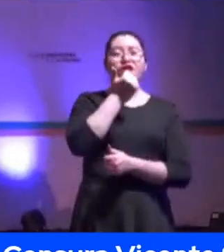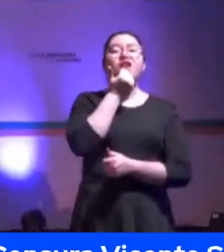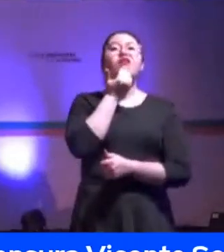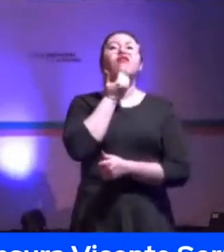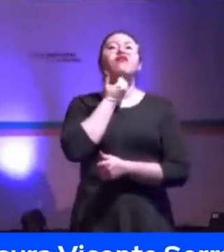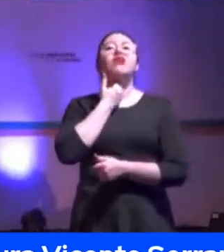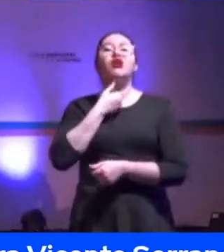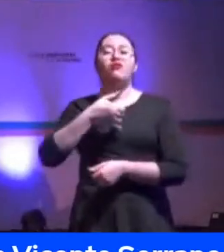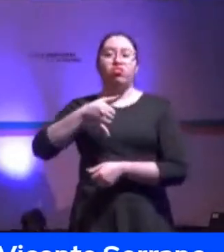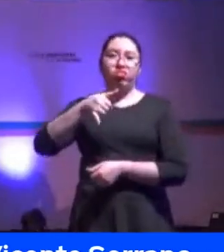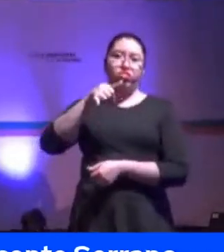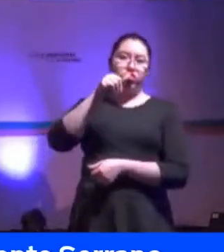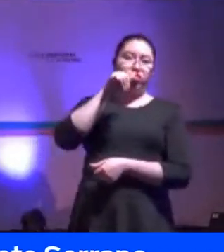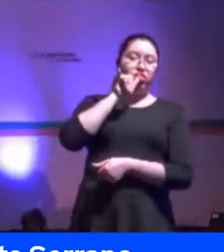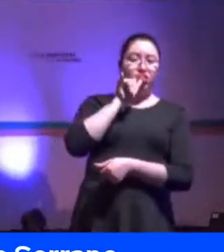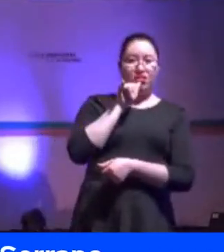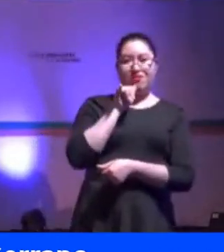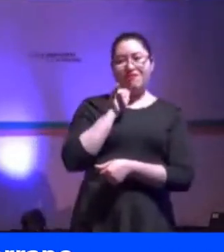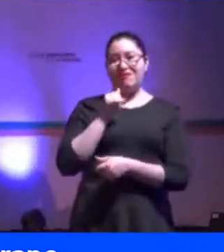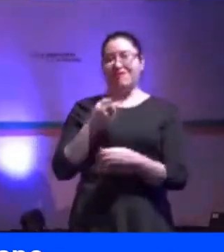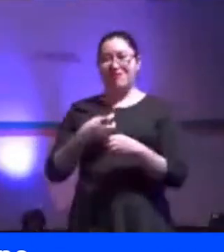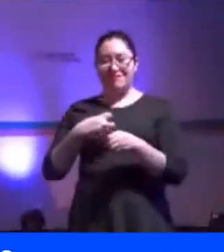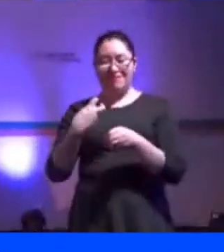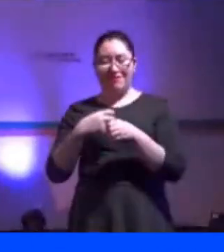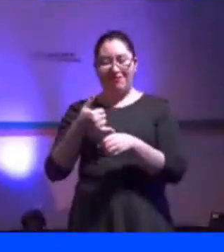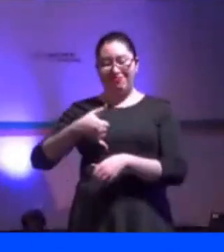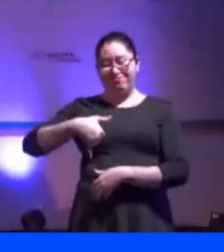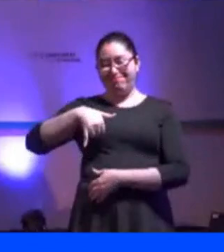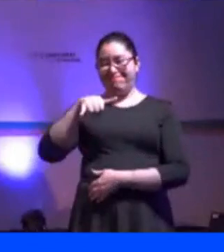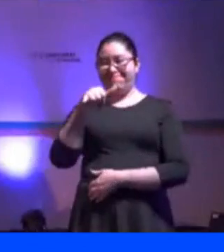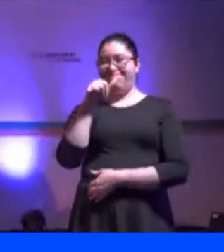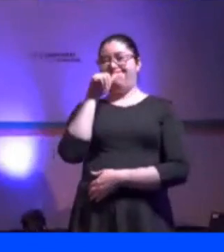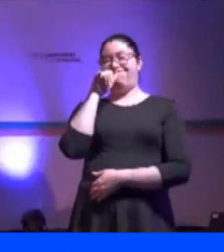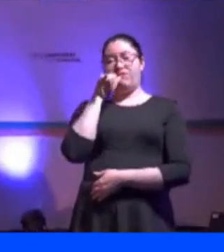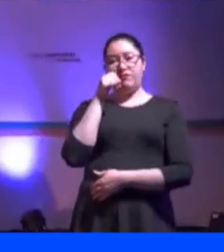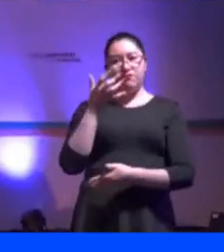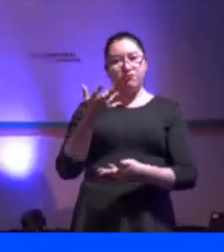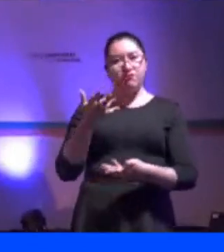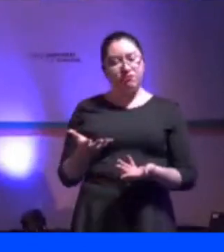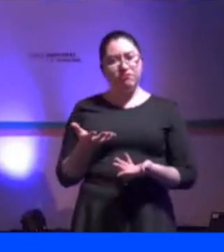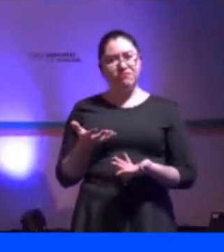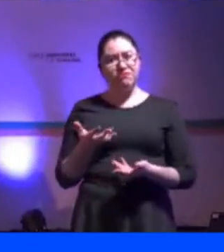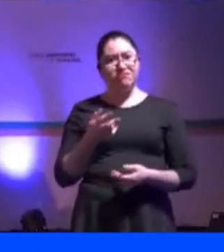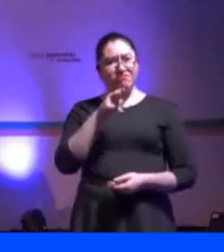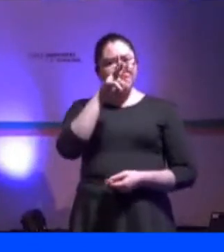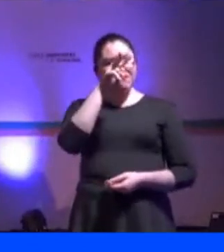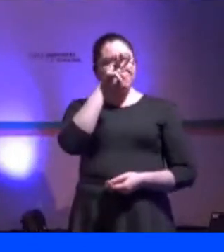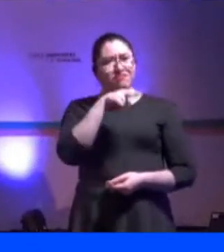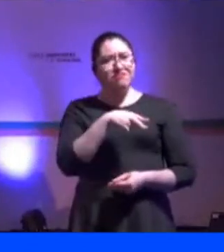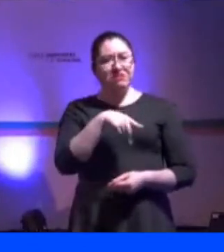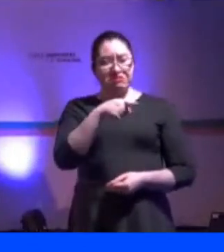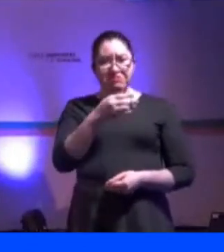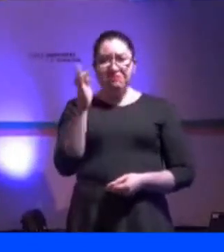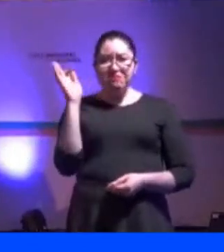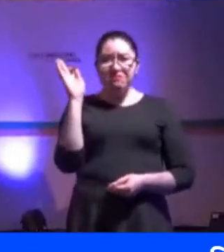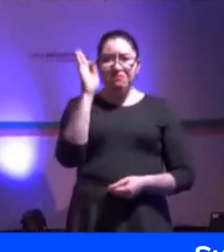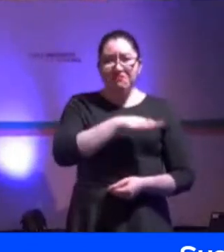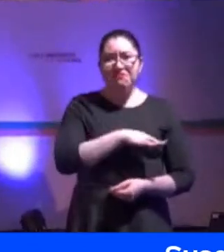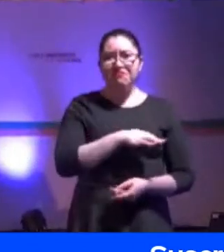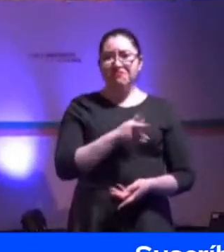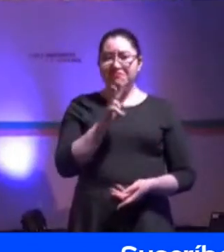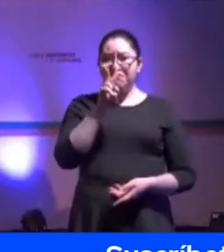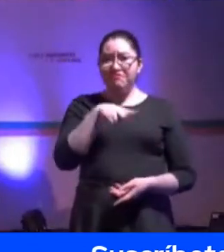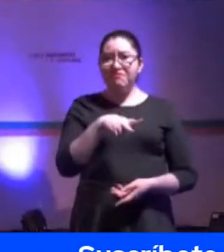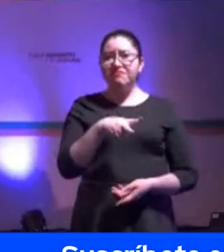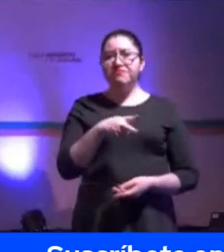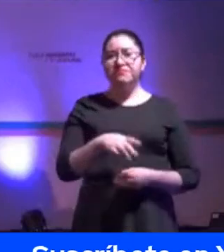alcohol, las caguamas, utilizaban... Y eso, la verdad que, aparte de ser falso, y en